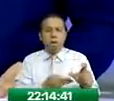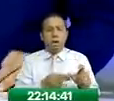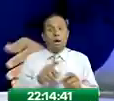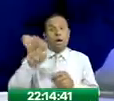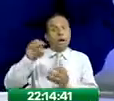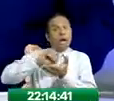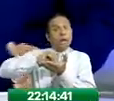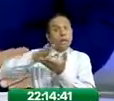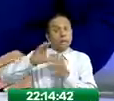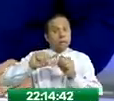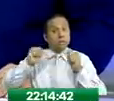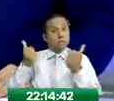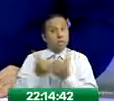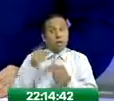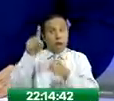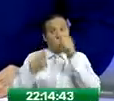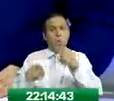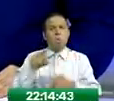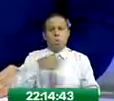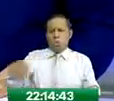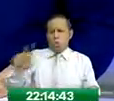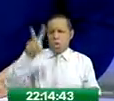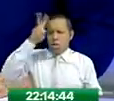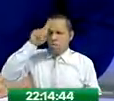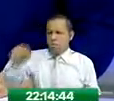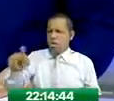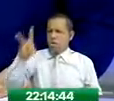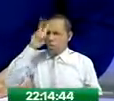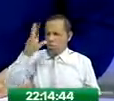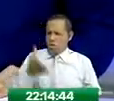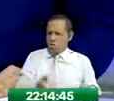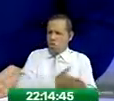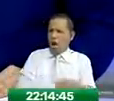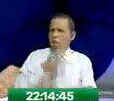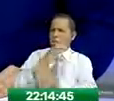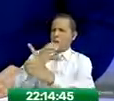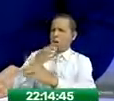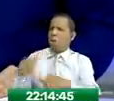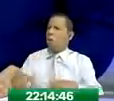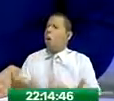señalados. Ellos se defienden y rechazan las insinuaciones de una publicación